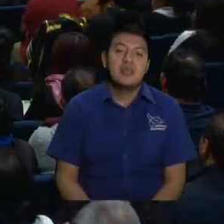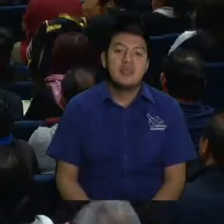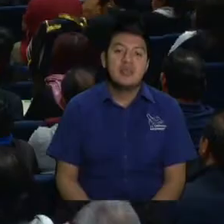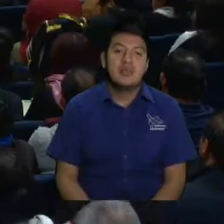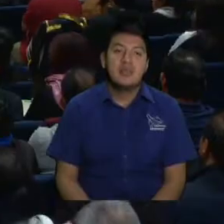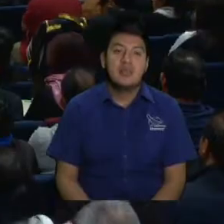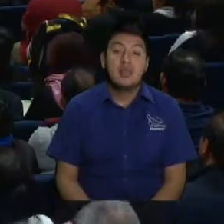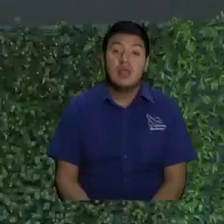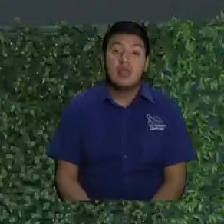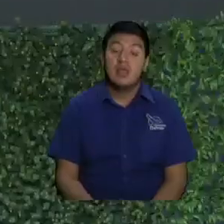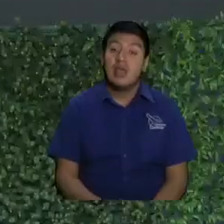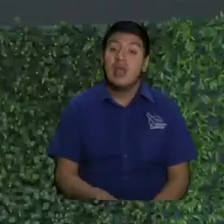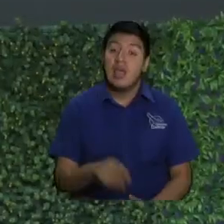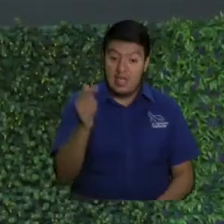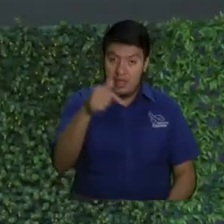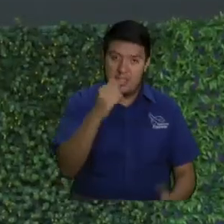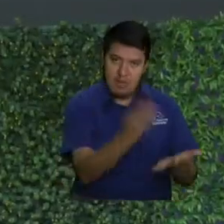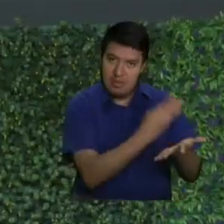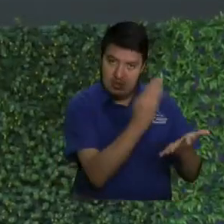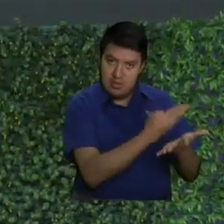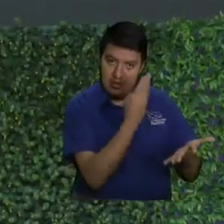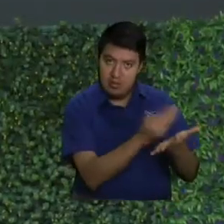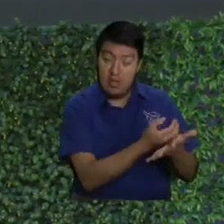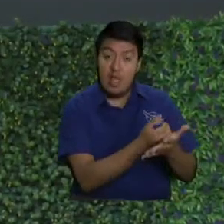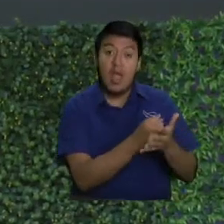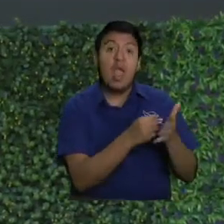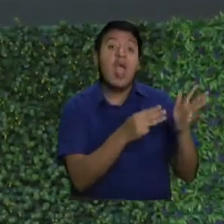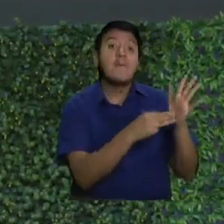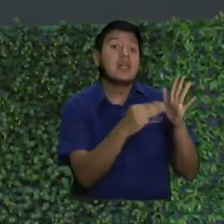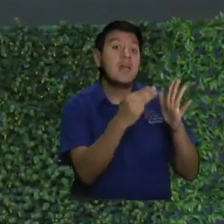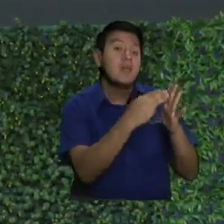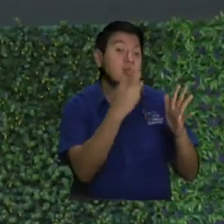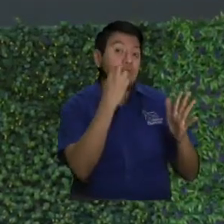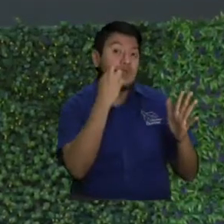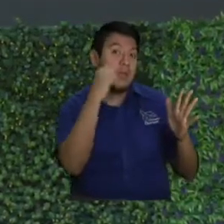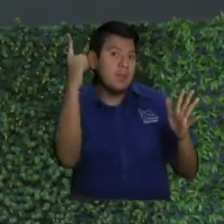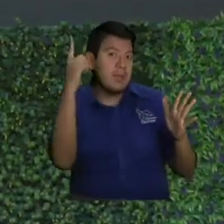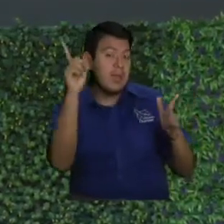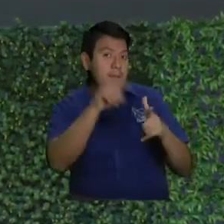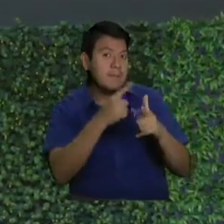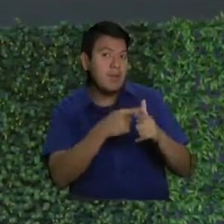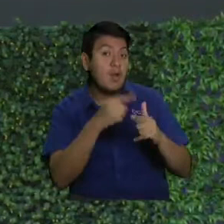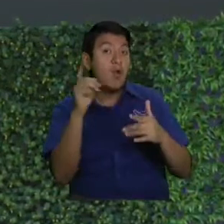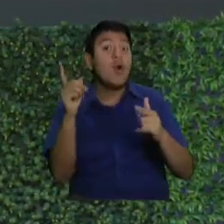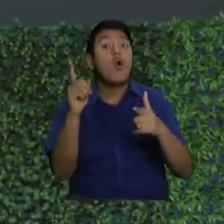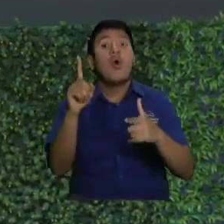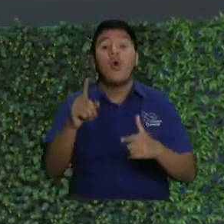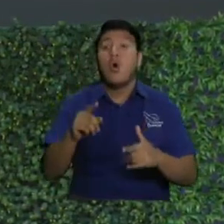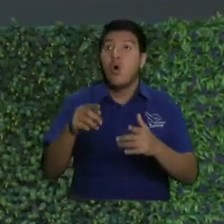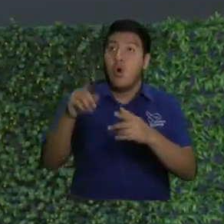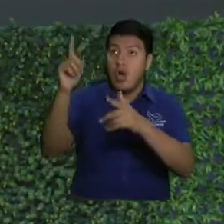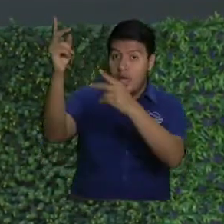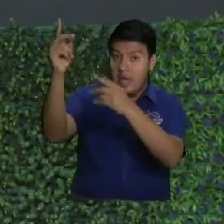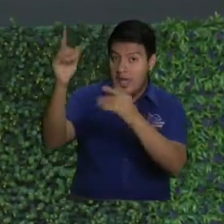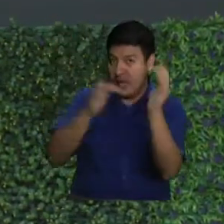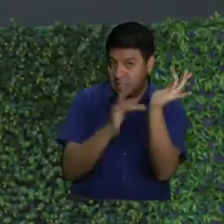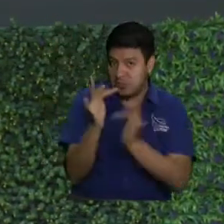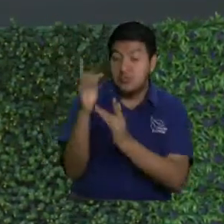ahí están los mandamientos del Padre. Pero cuando aparece el Hijo, tal vez en donde más se